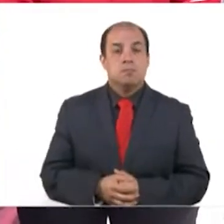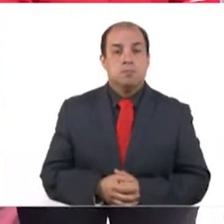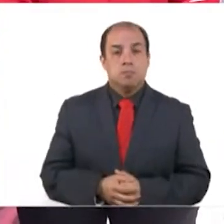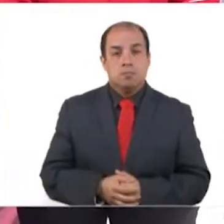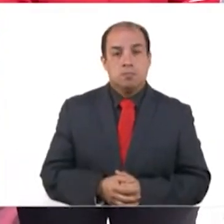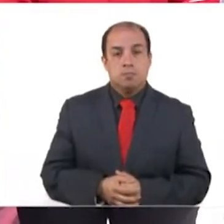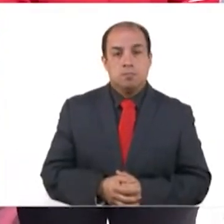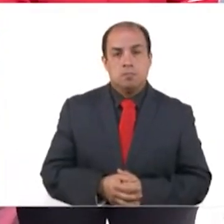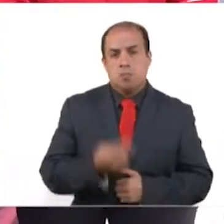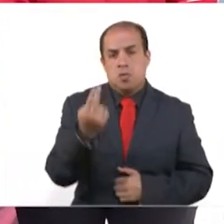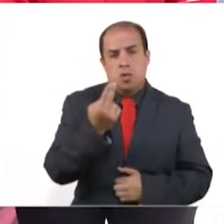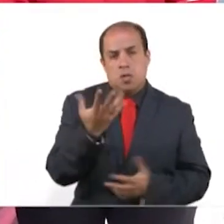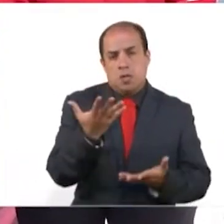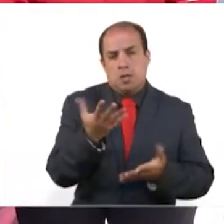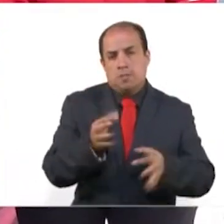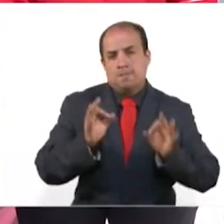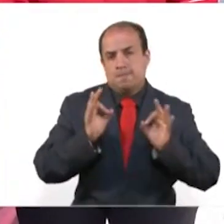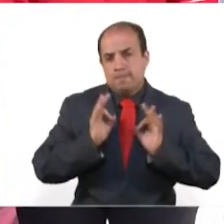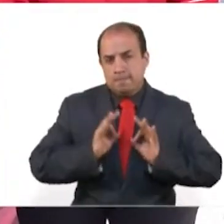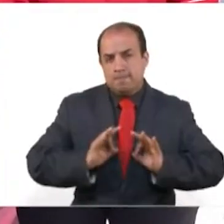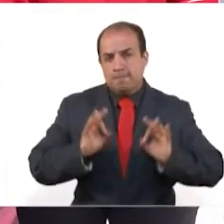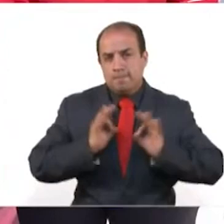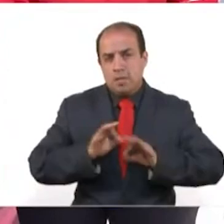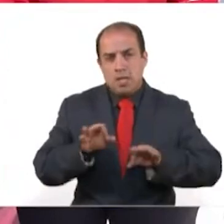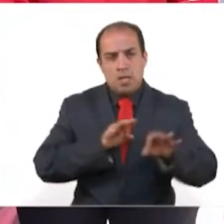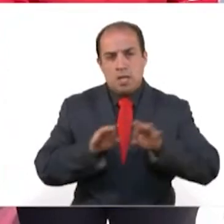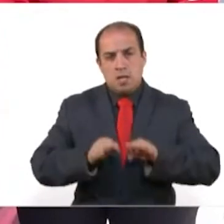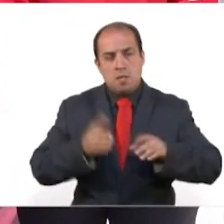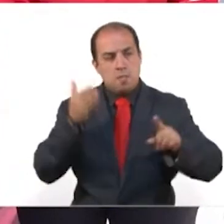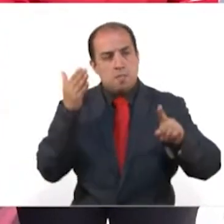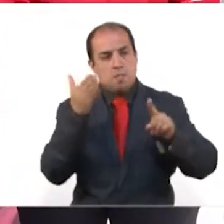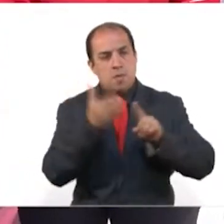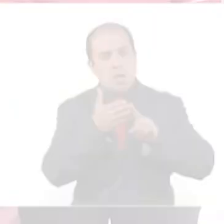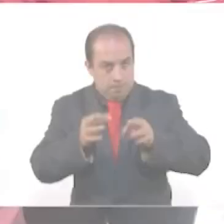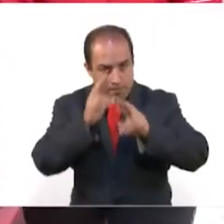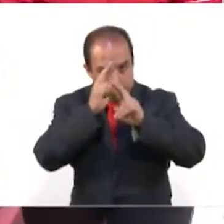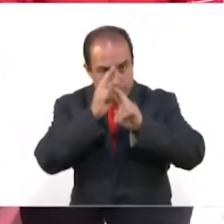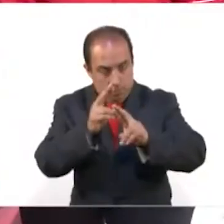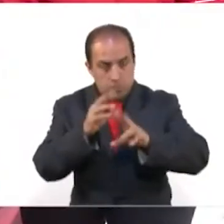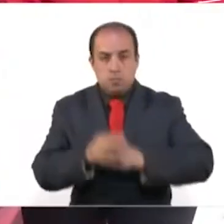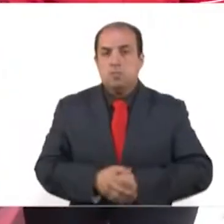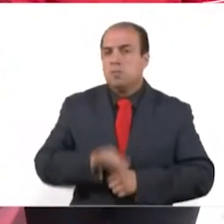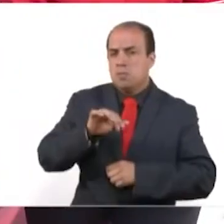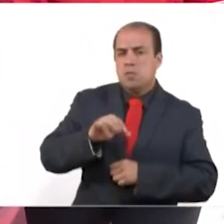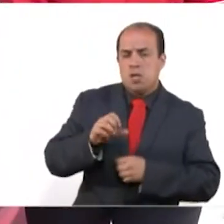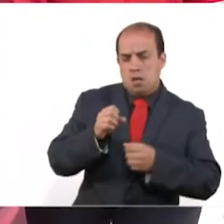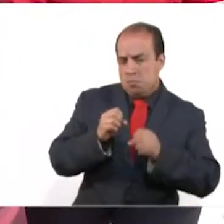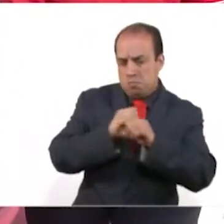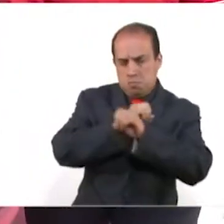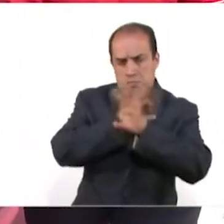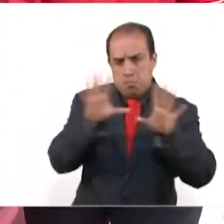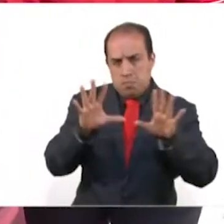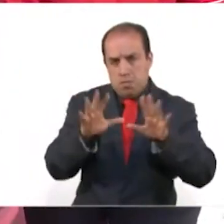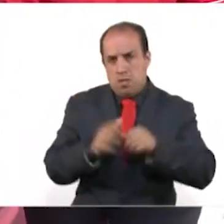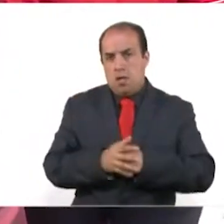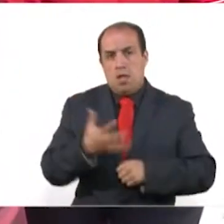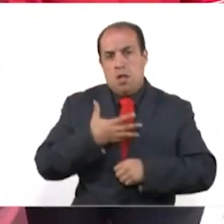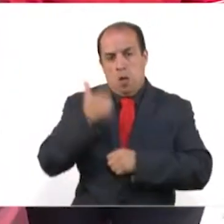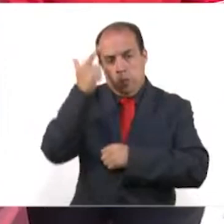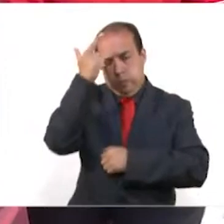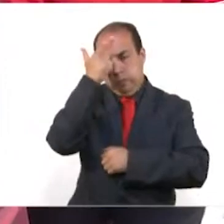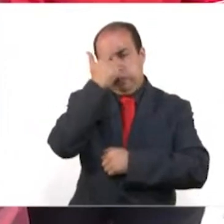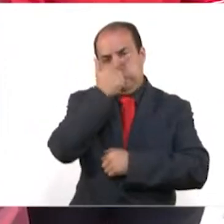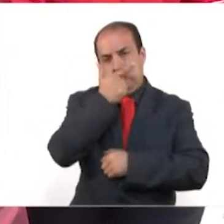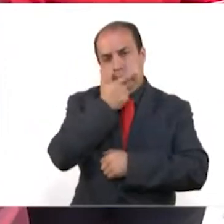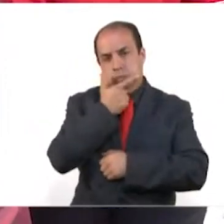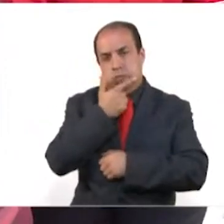que serenarse y trabajar por la gente, es lo más importante. Puesto sin afectar ya muy noche a los vecinos, que